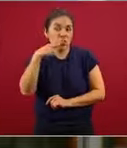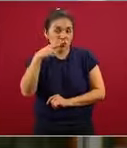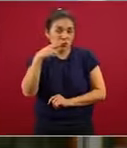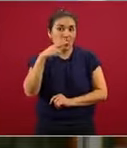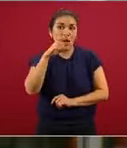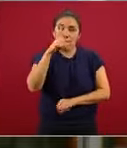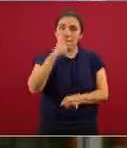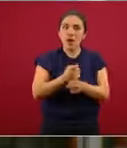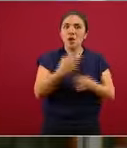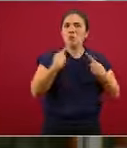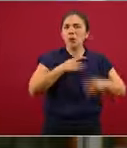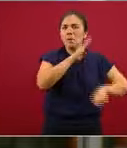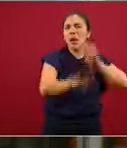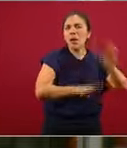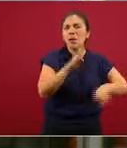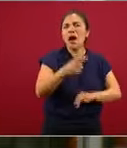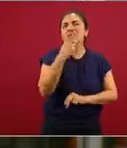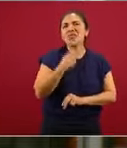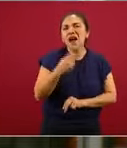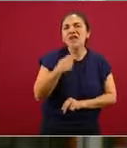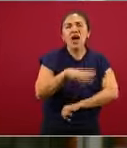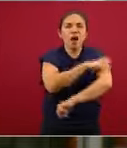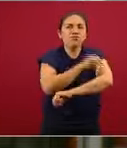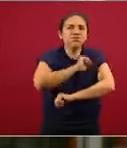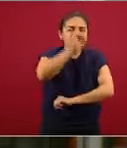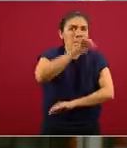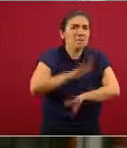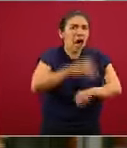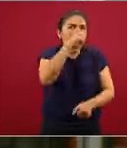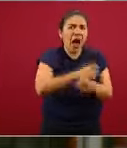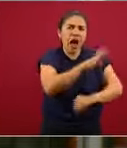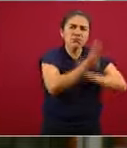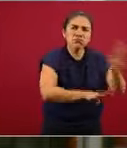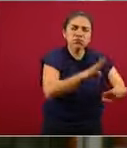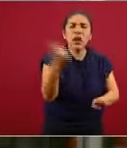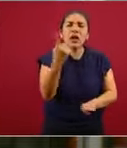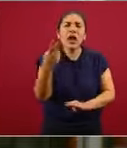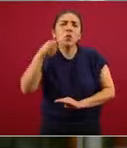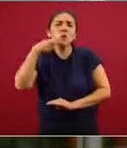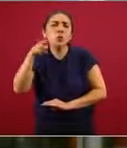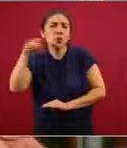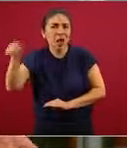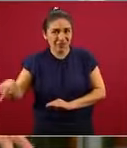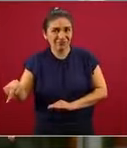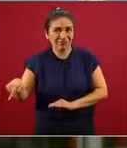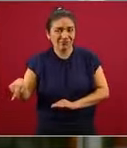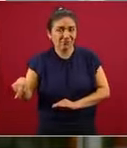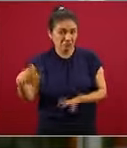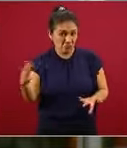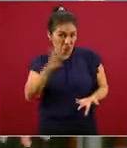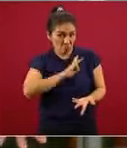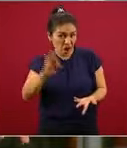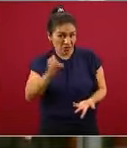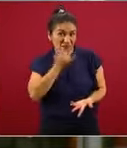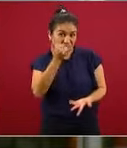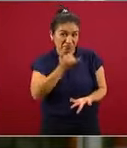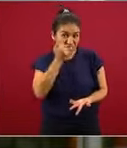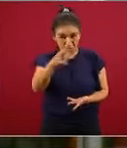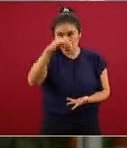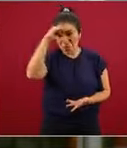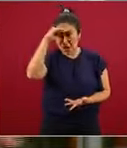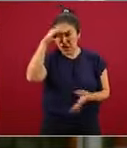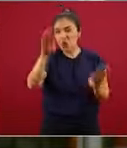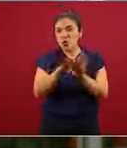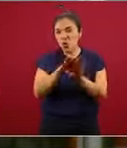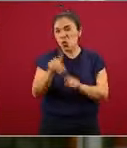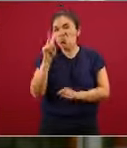enfermedades crónico-degenerativas que el mismo tabaco. Está comprobado, ¿no? ¿Es viable esto? ¿Se ha considerado? ¿Y usted